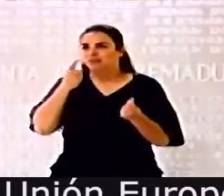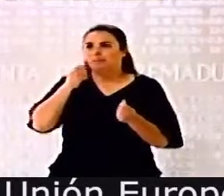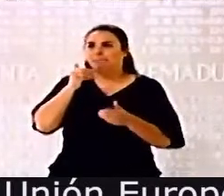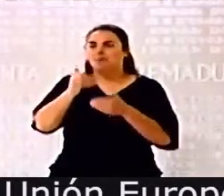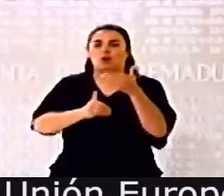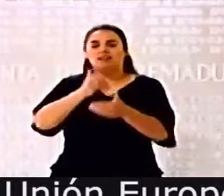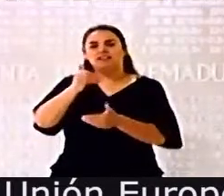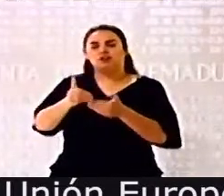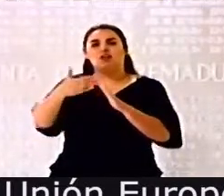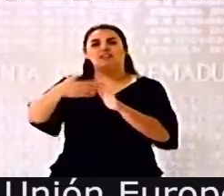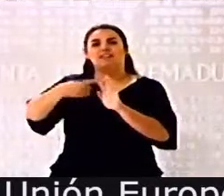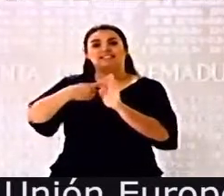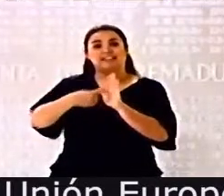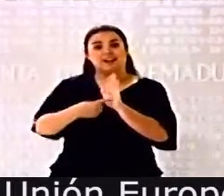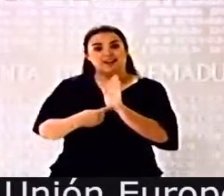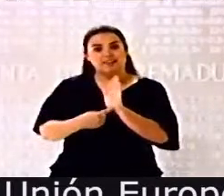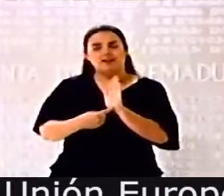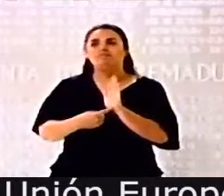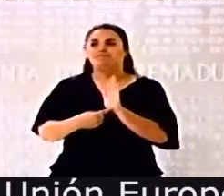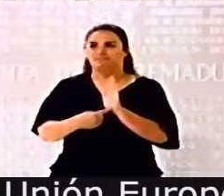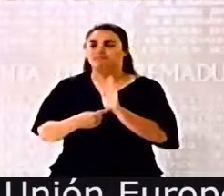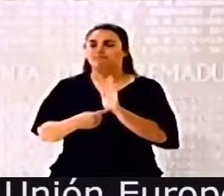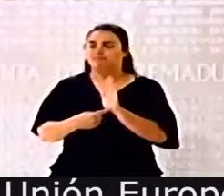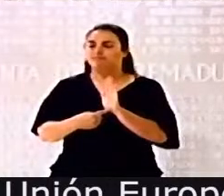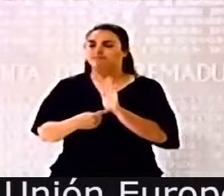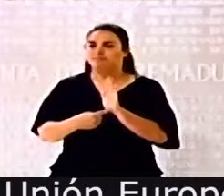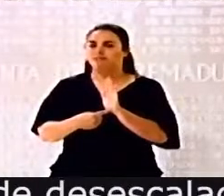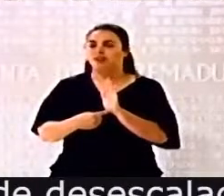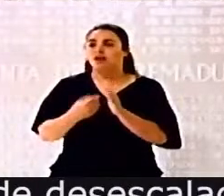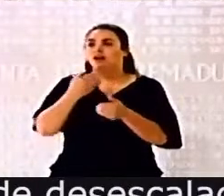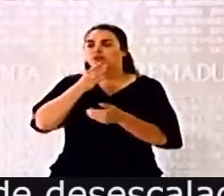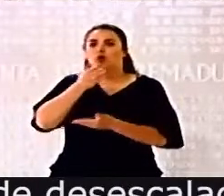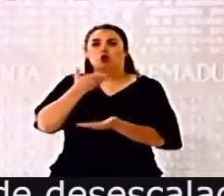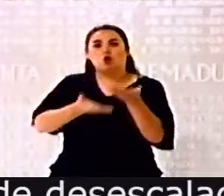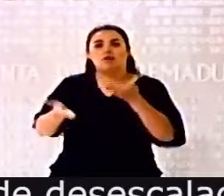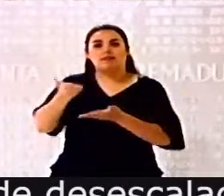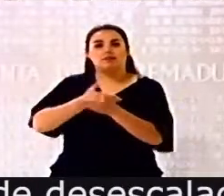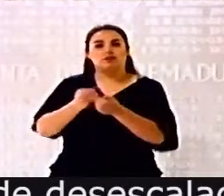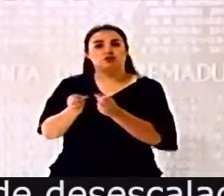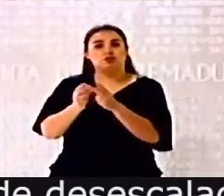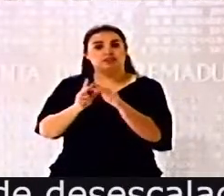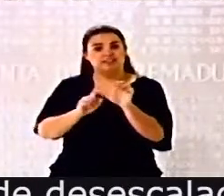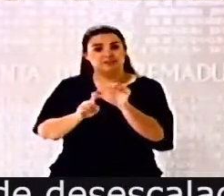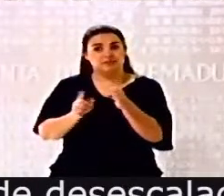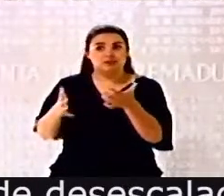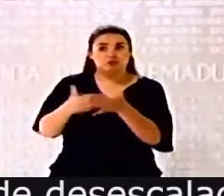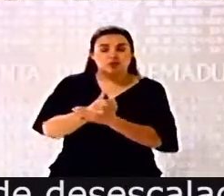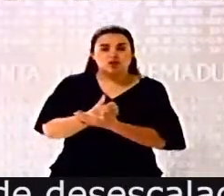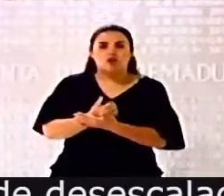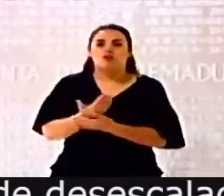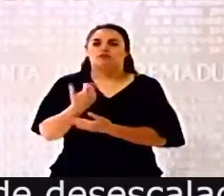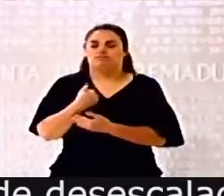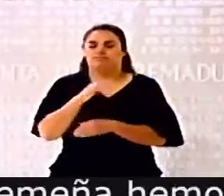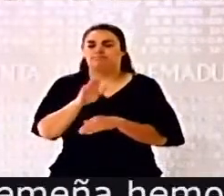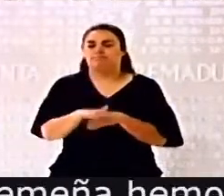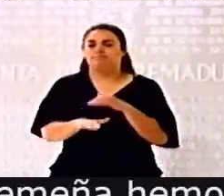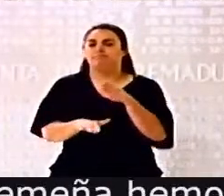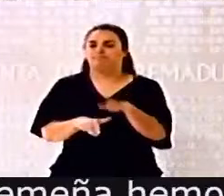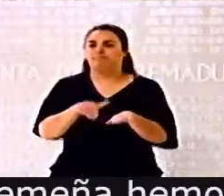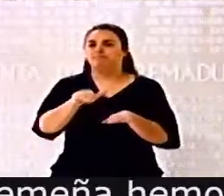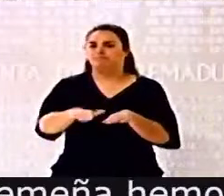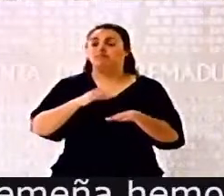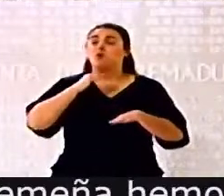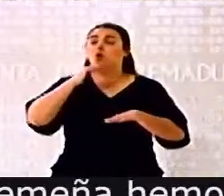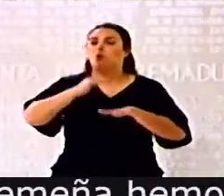de desescalada que, gracias a la colaboración de toda la sociedad extremeña, hemos podido ir cumpliendo a